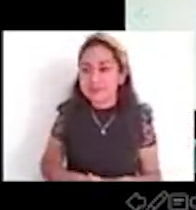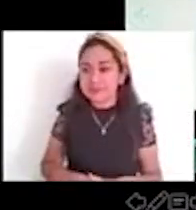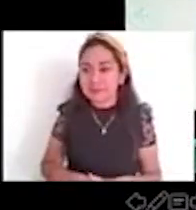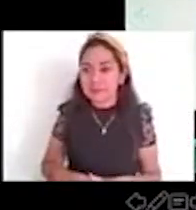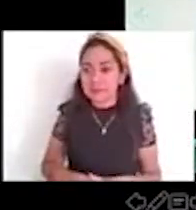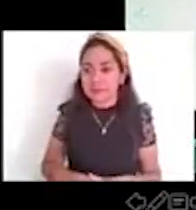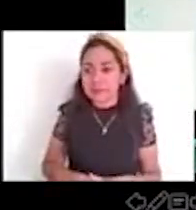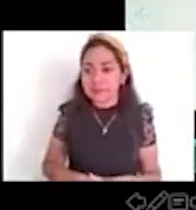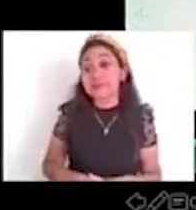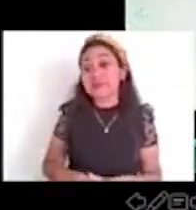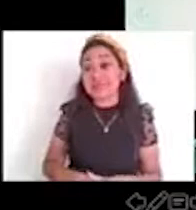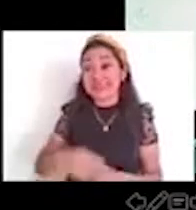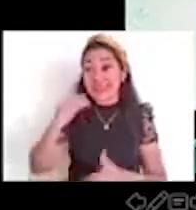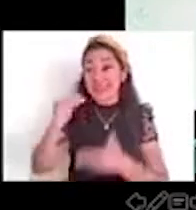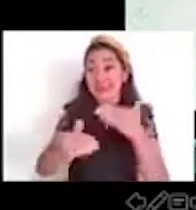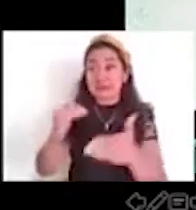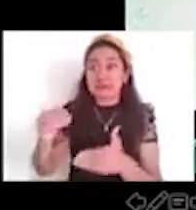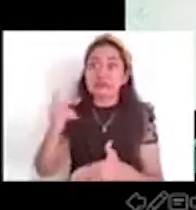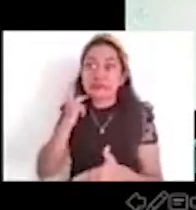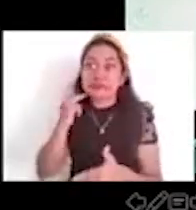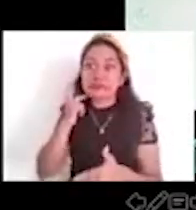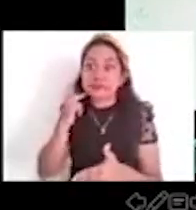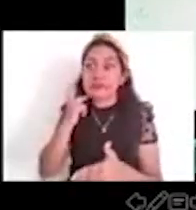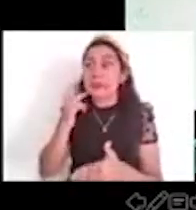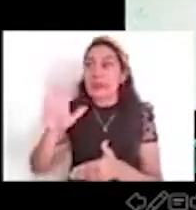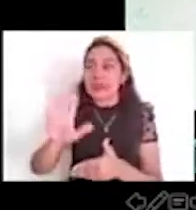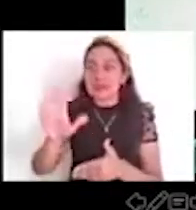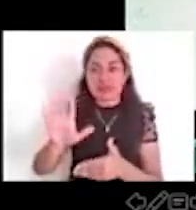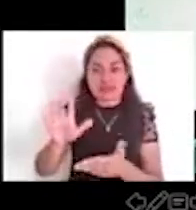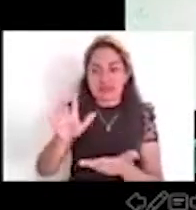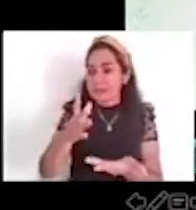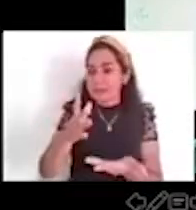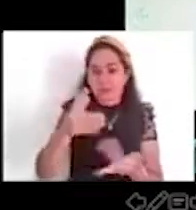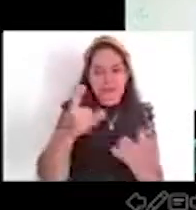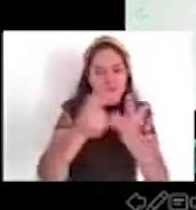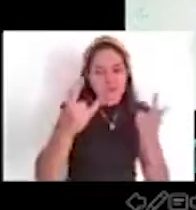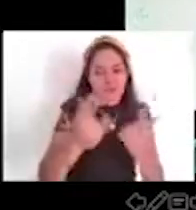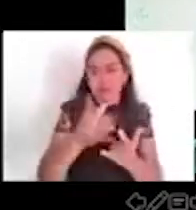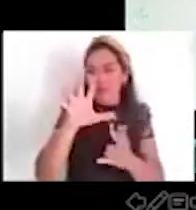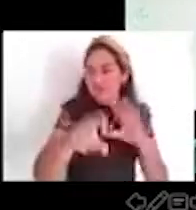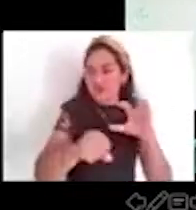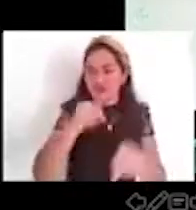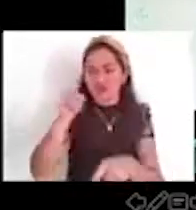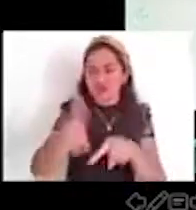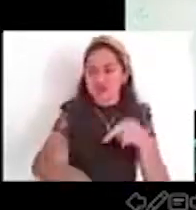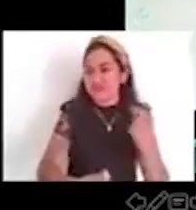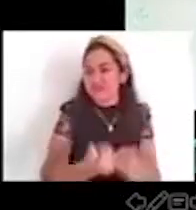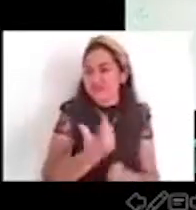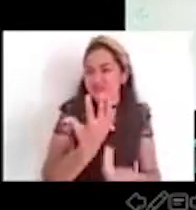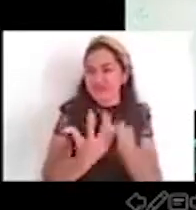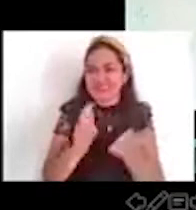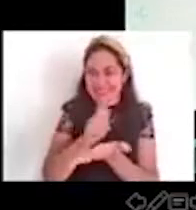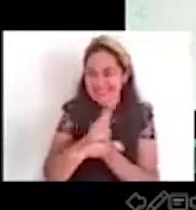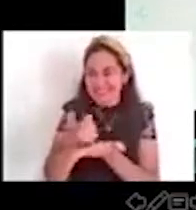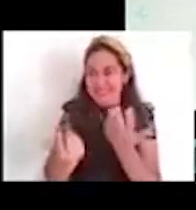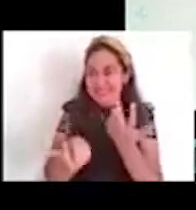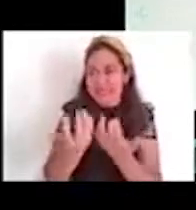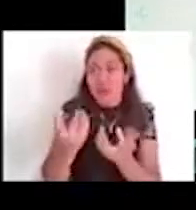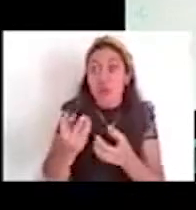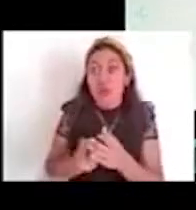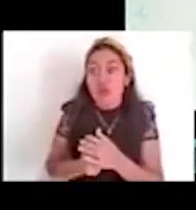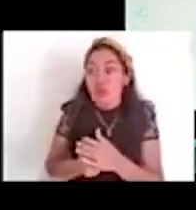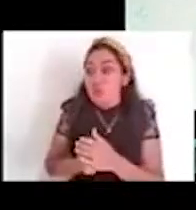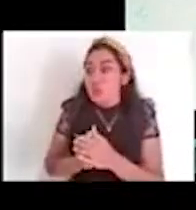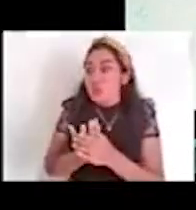los libros y se reescribe la historia. Es en este momento que, a propósito de la autonomía, se vincula el